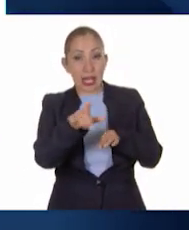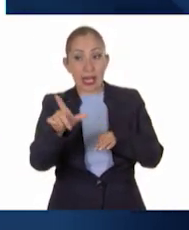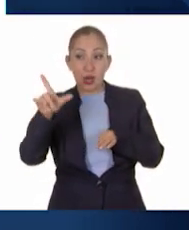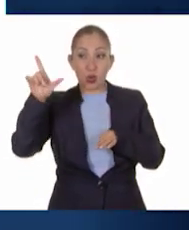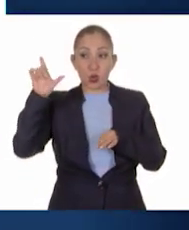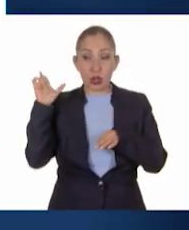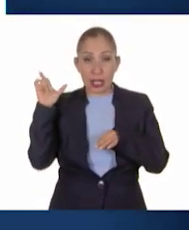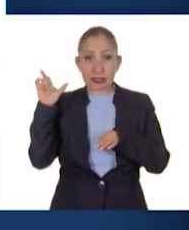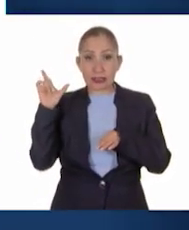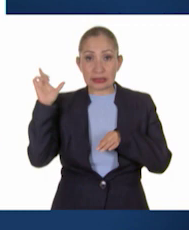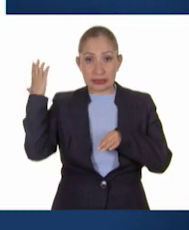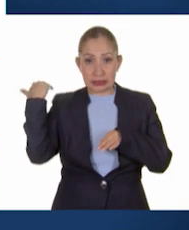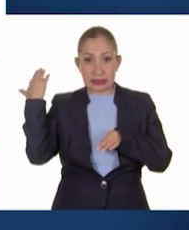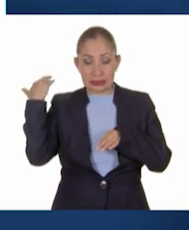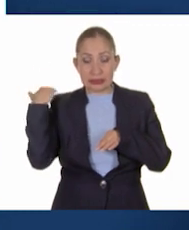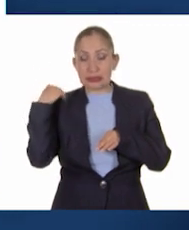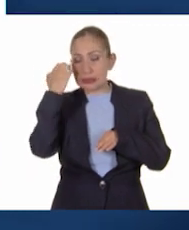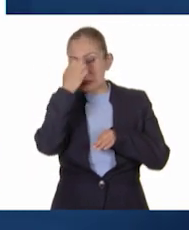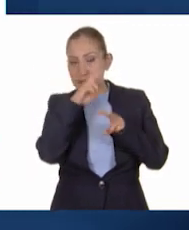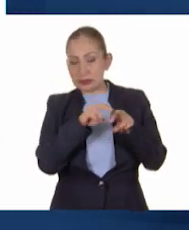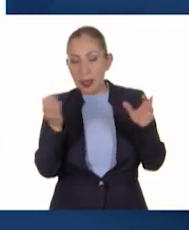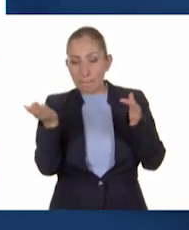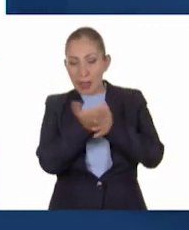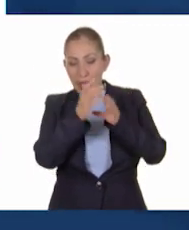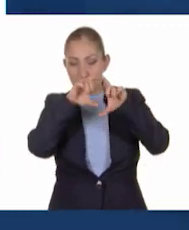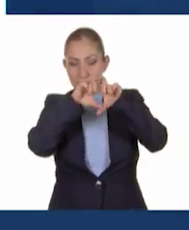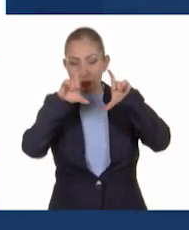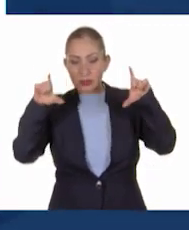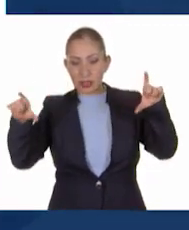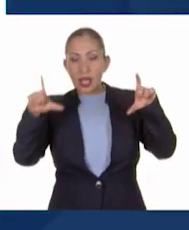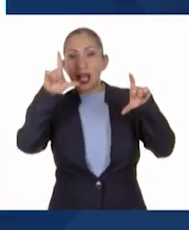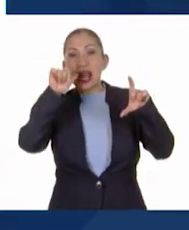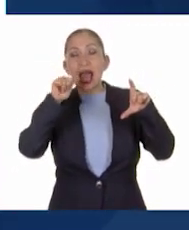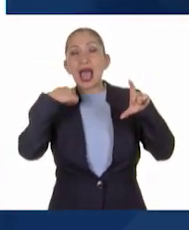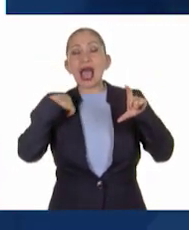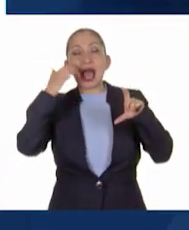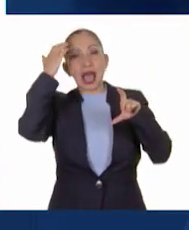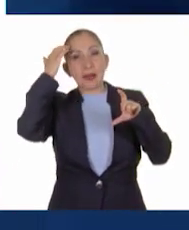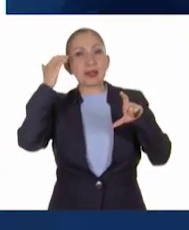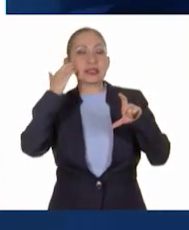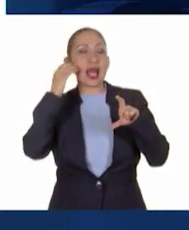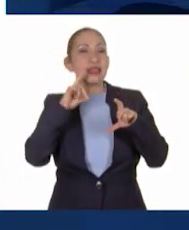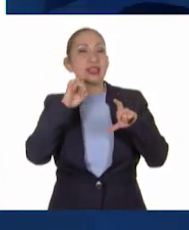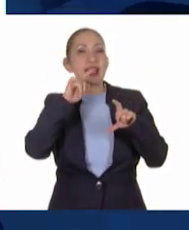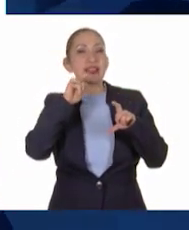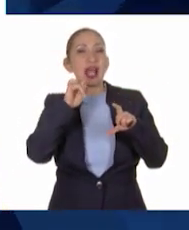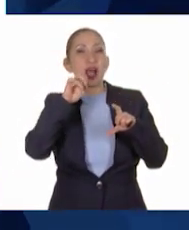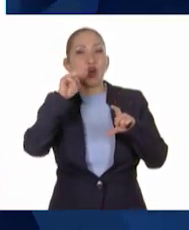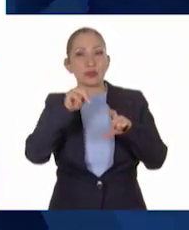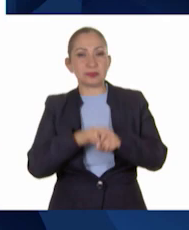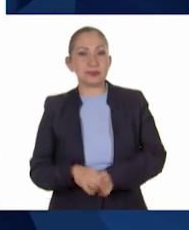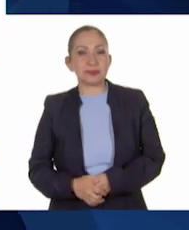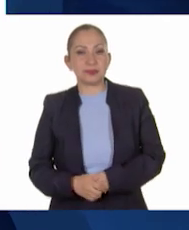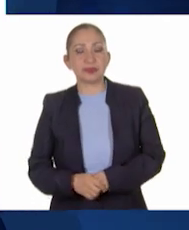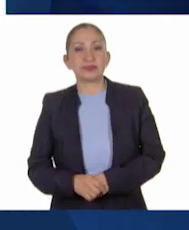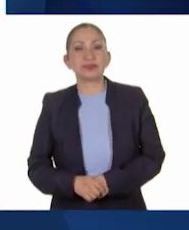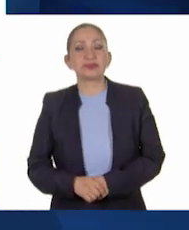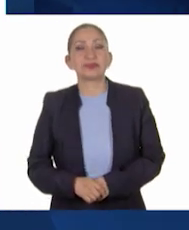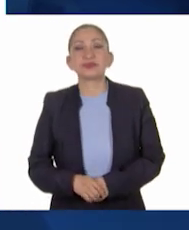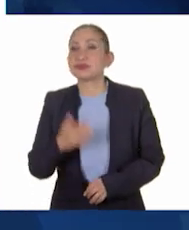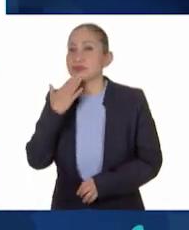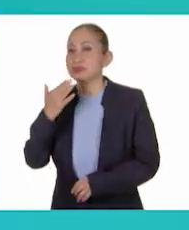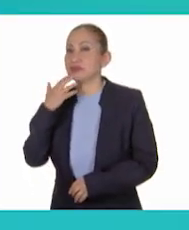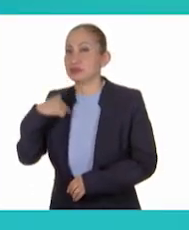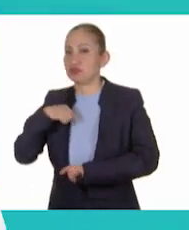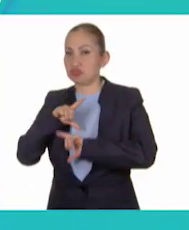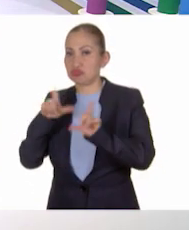lunes pasado en que analizamos un fragmento de La cabeza del dragón de Ramón María del Valle Inclán. Perfecto, Gaby, yo ya